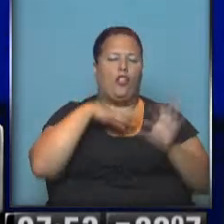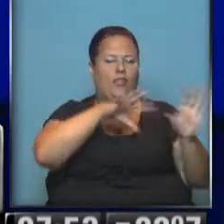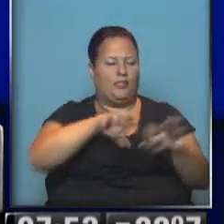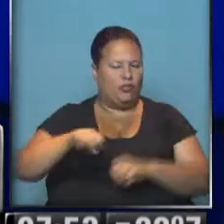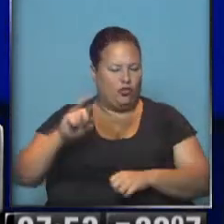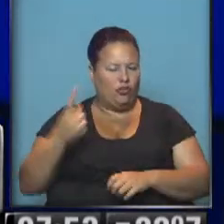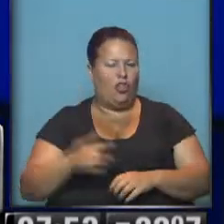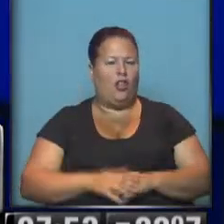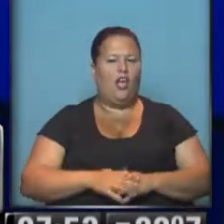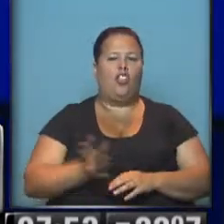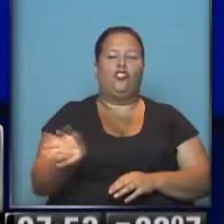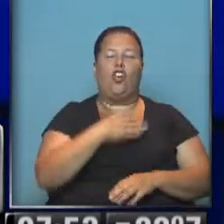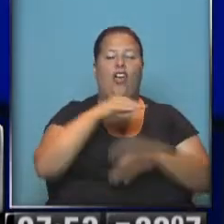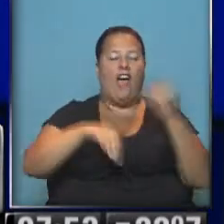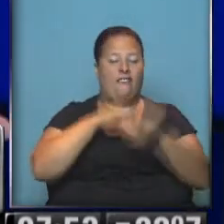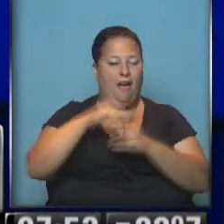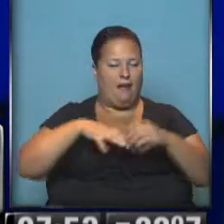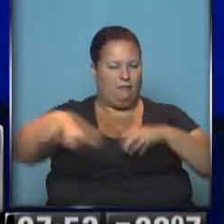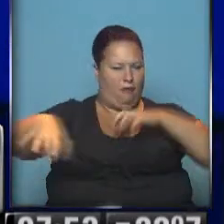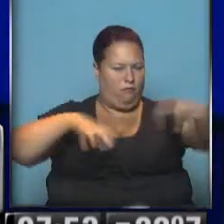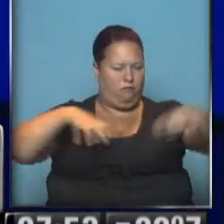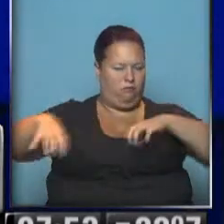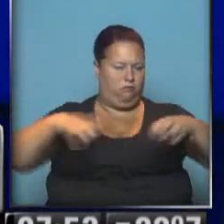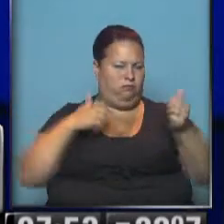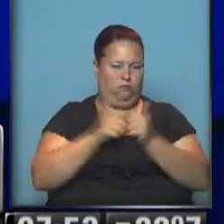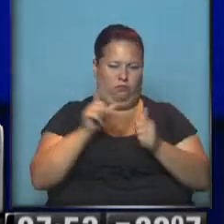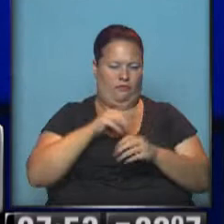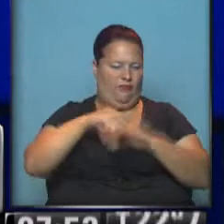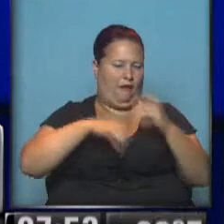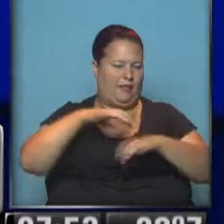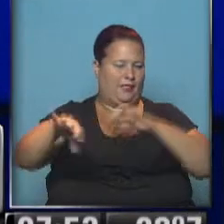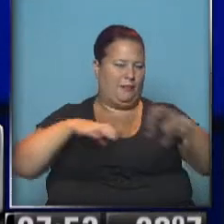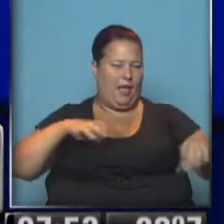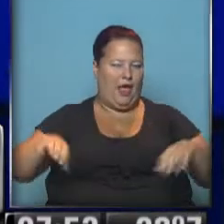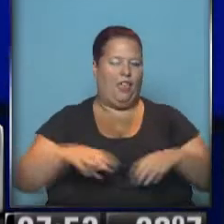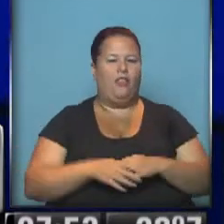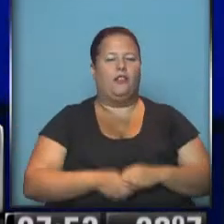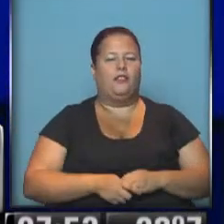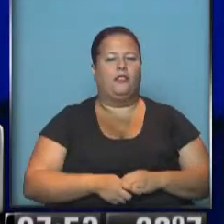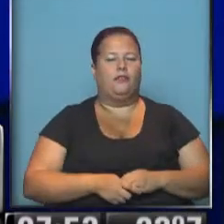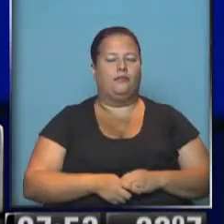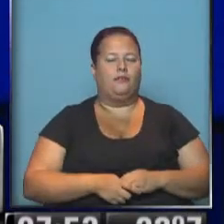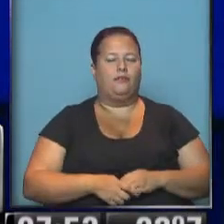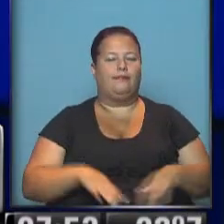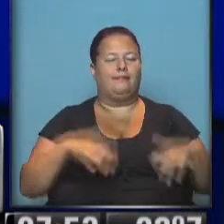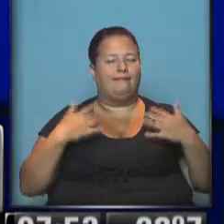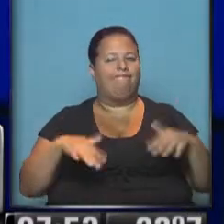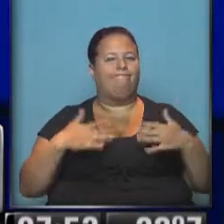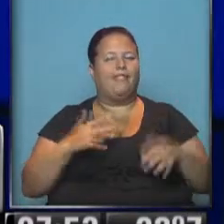Es decir, toda la familia estábamos separados entre nosotros. Es decir, hubo